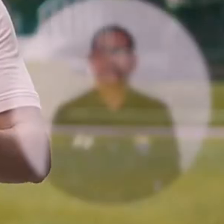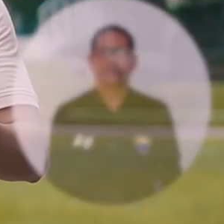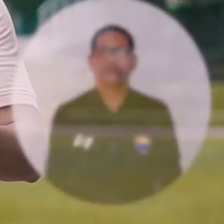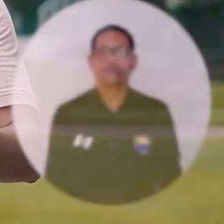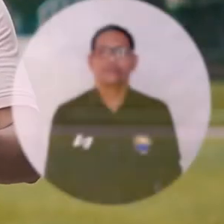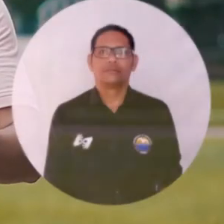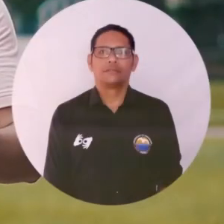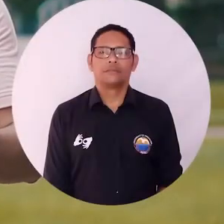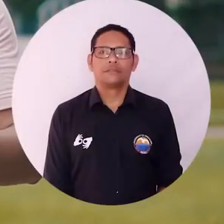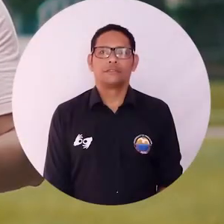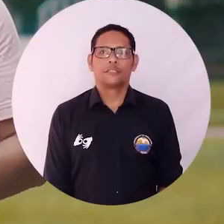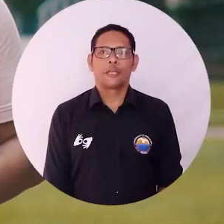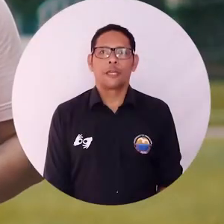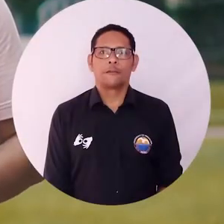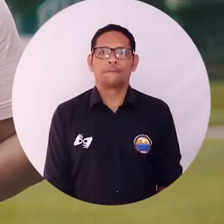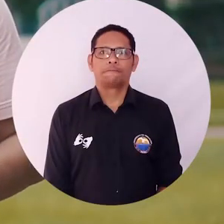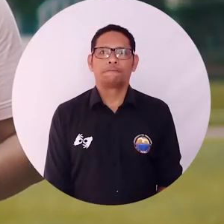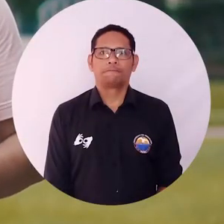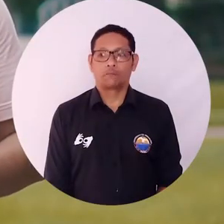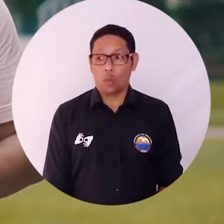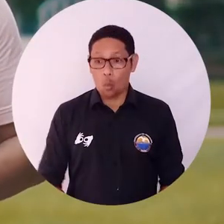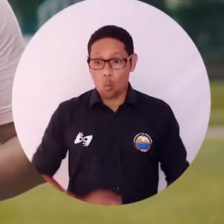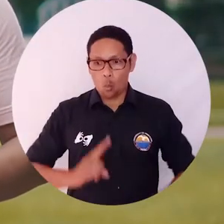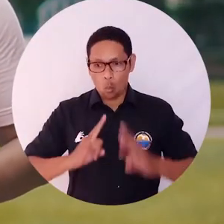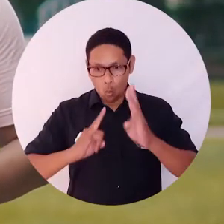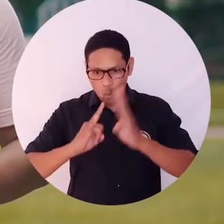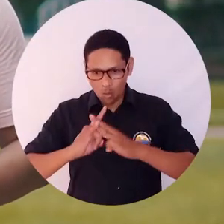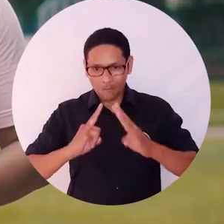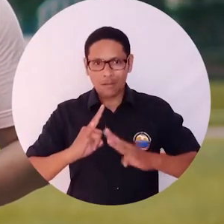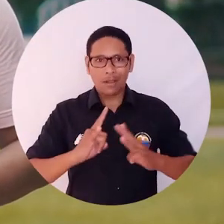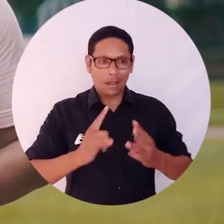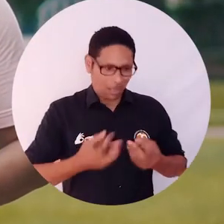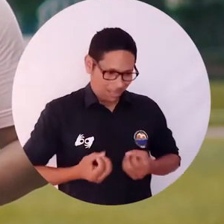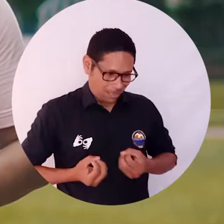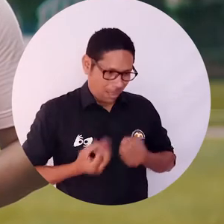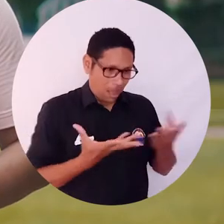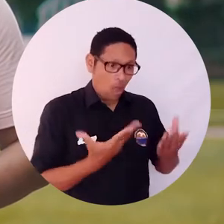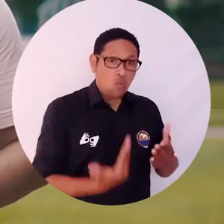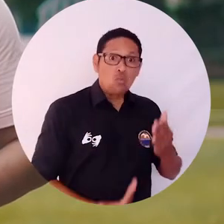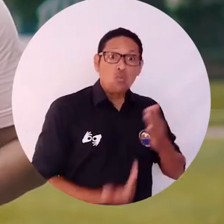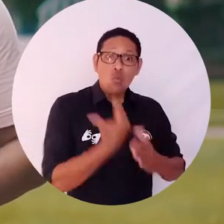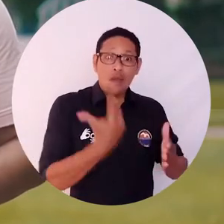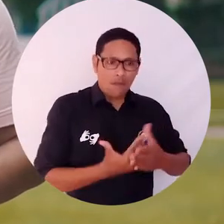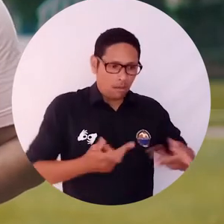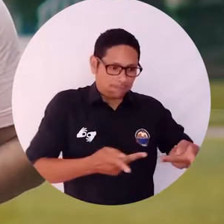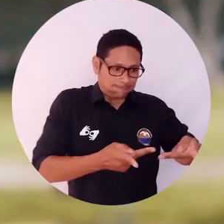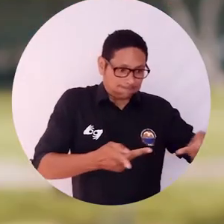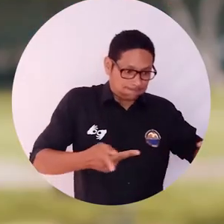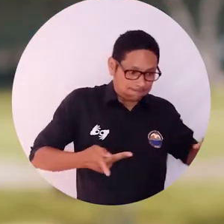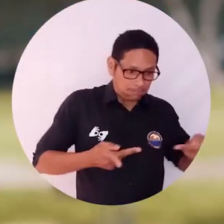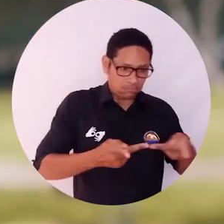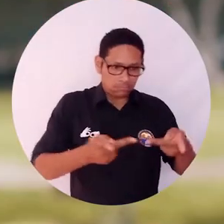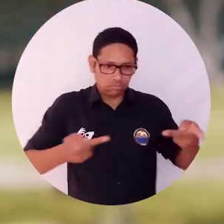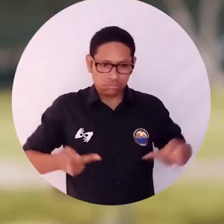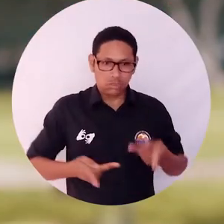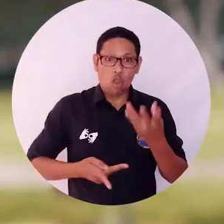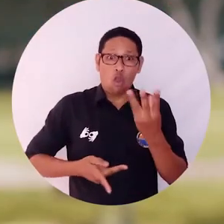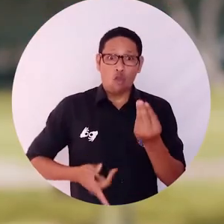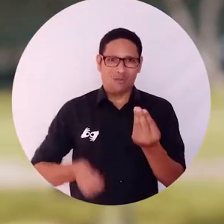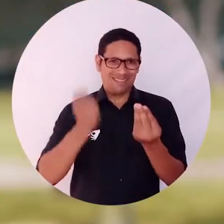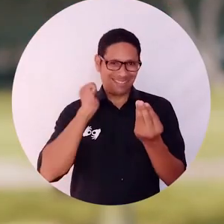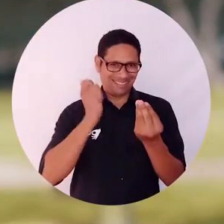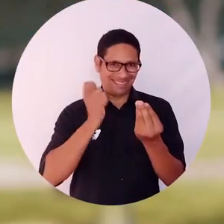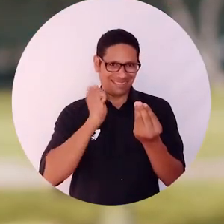La Universidad del Magdalena entregó nuevas oficinas a organizaciones sindicales de la institución. Esta iniciativa